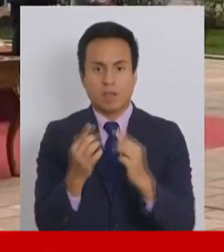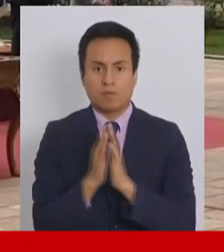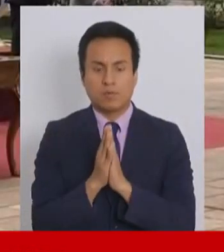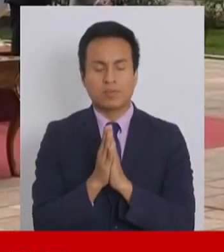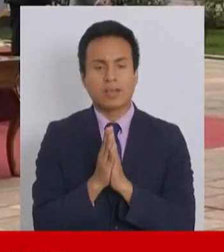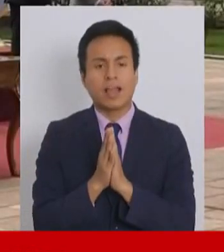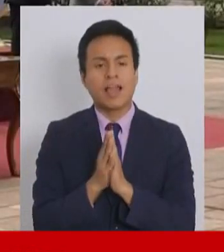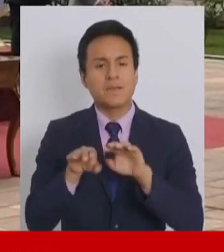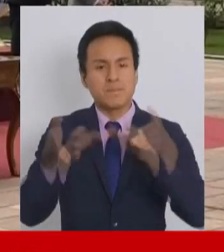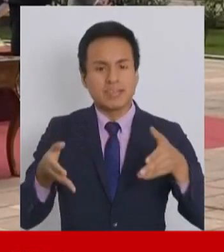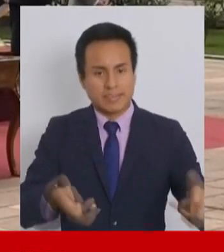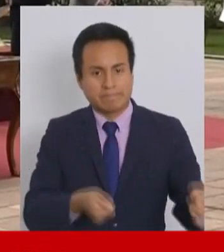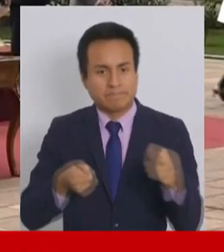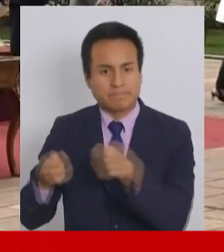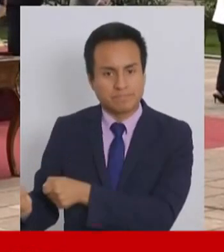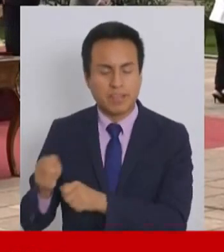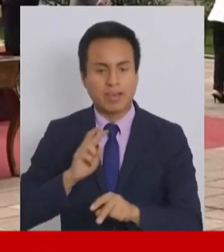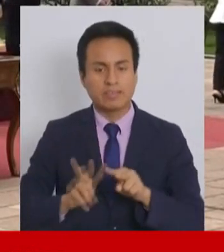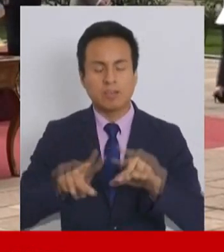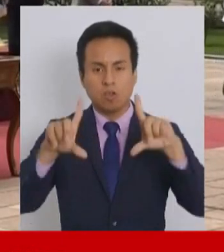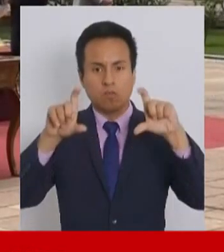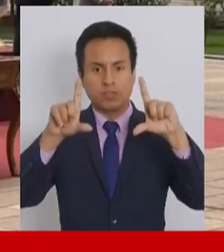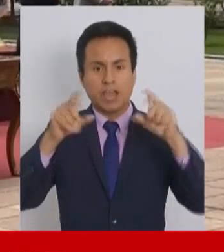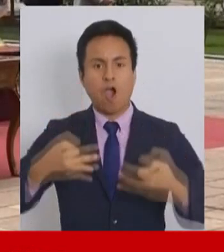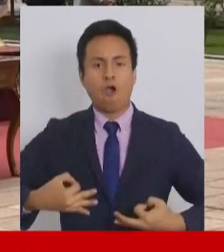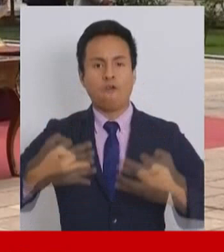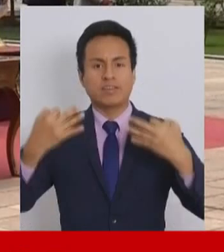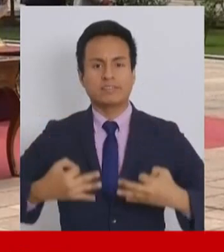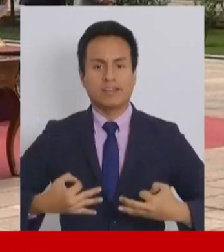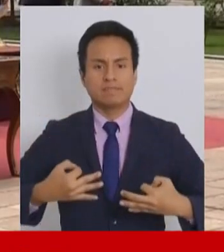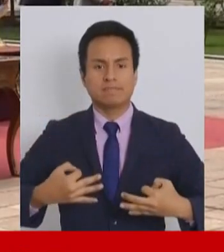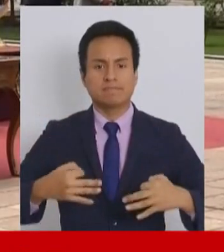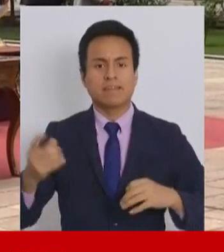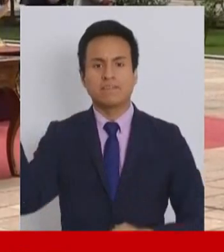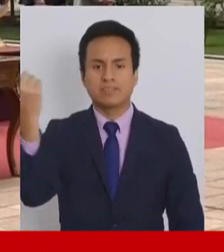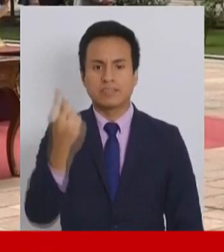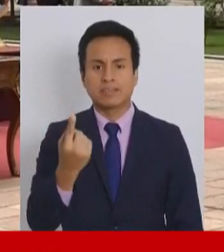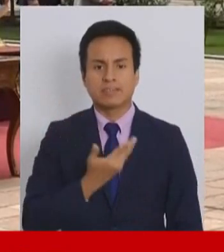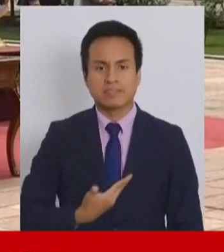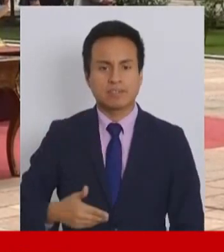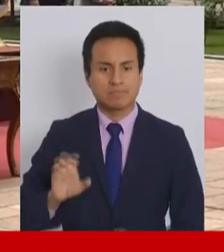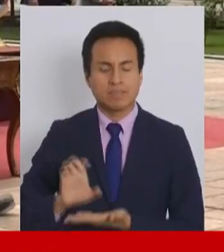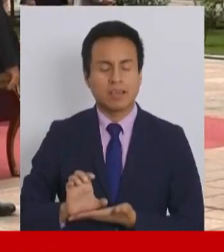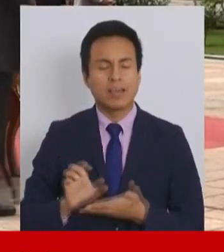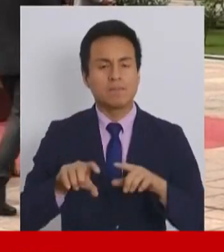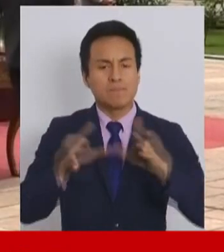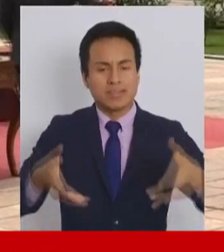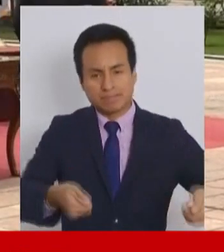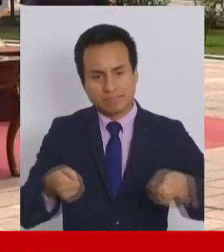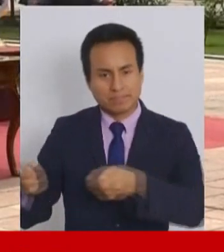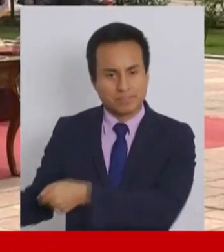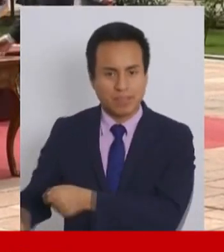Vamos a retirar la mesa para realizar la fotografía oficial de esta visita de Estado. Retiramos la mesa,